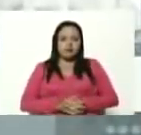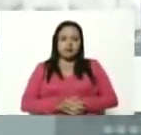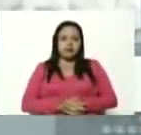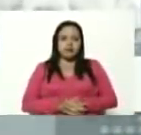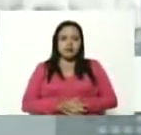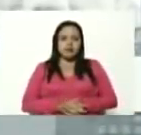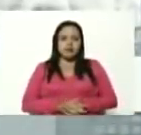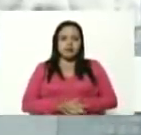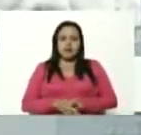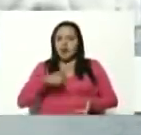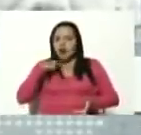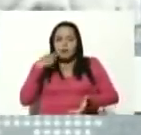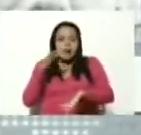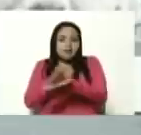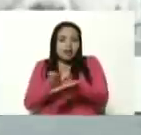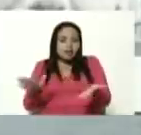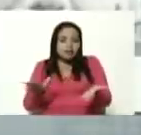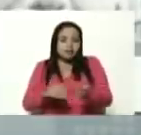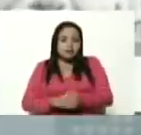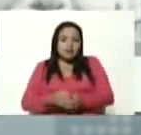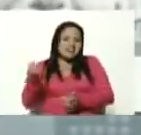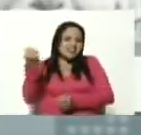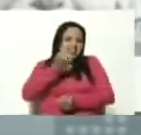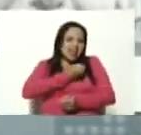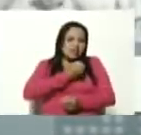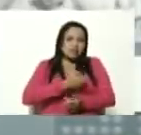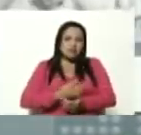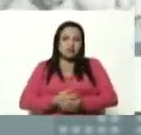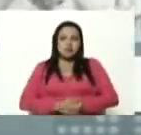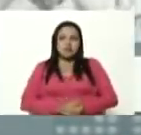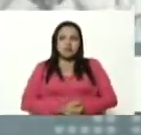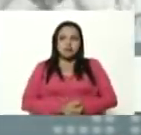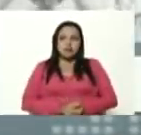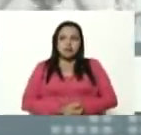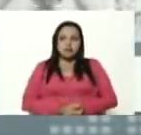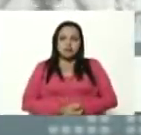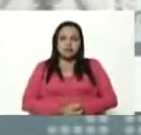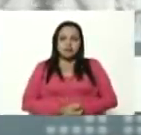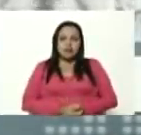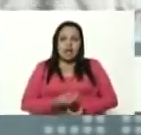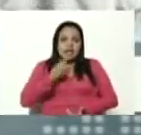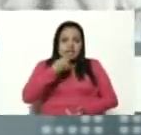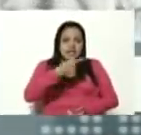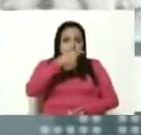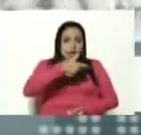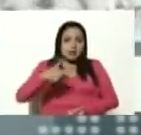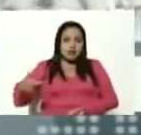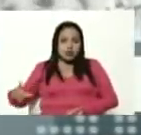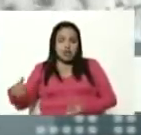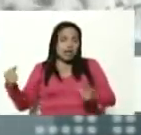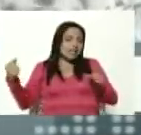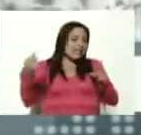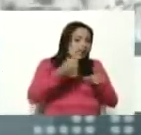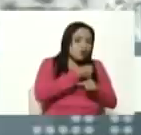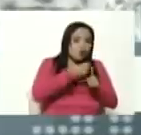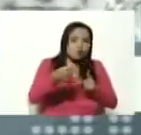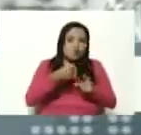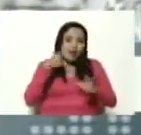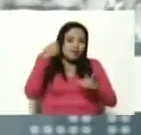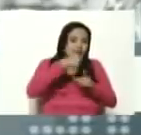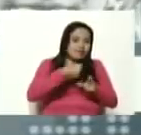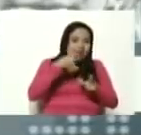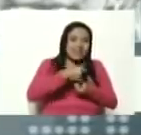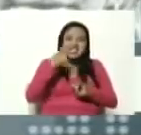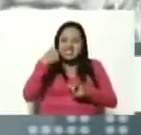Y lo mataron, lo asesinaron. Y cuentan las personas que lo torturaron, que cuando lo